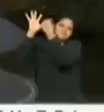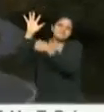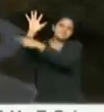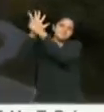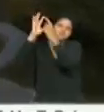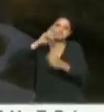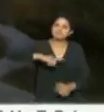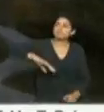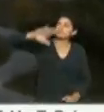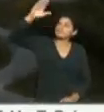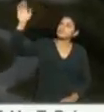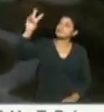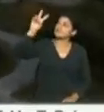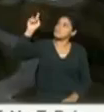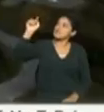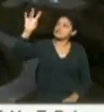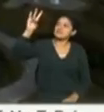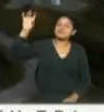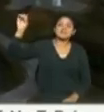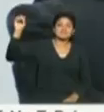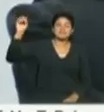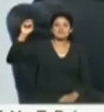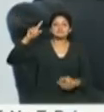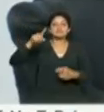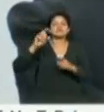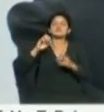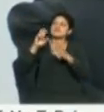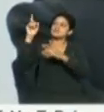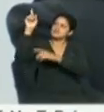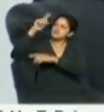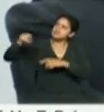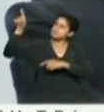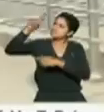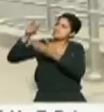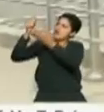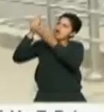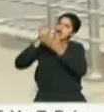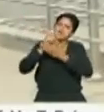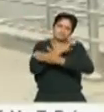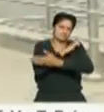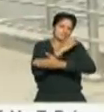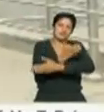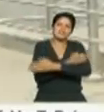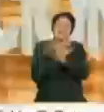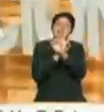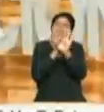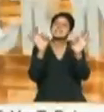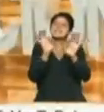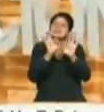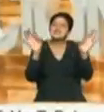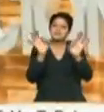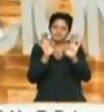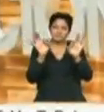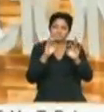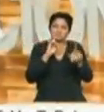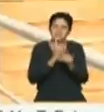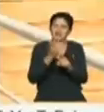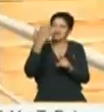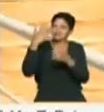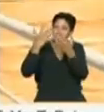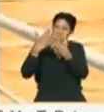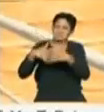metros de altitud, que produce energía limpia para el país gracias a la fuerza del viento. evitando la emisión de